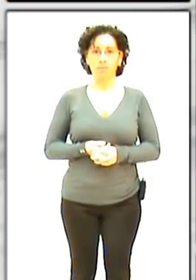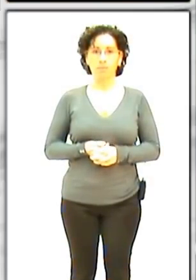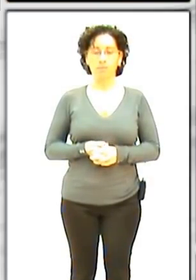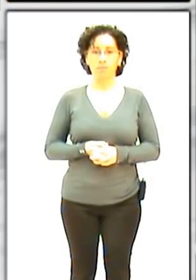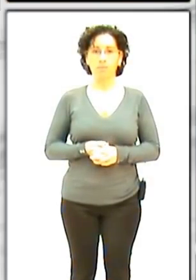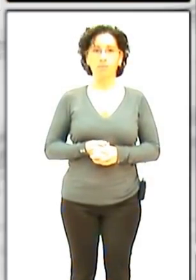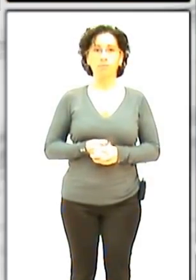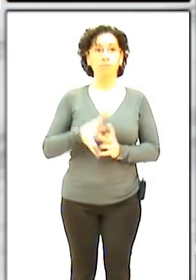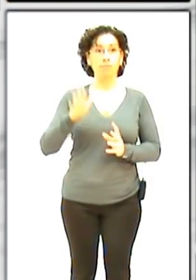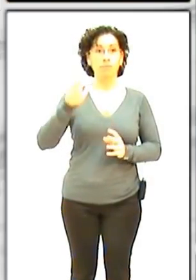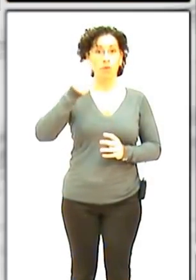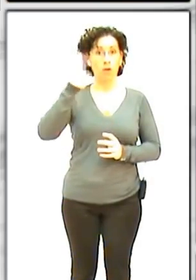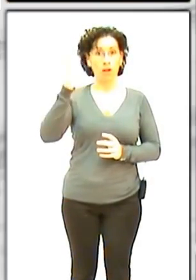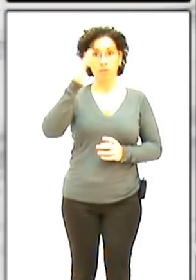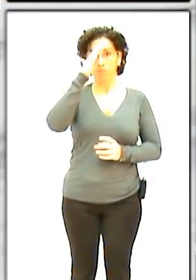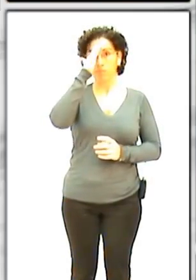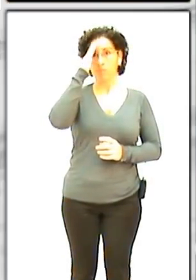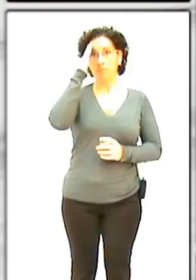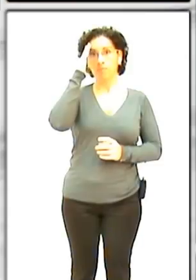Hola.